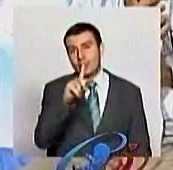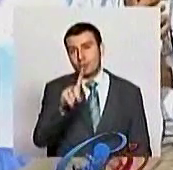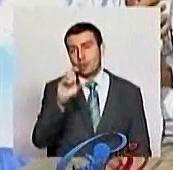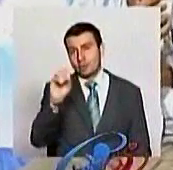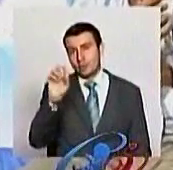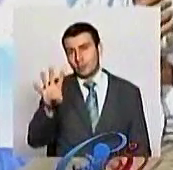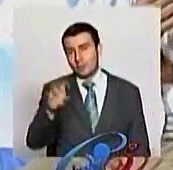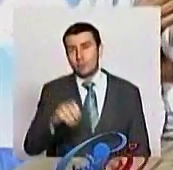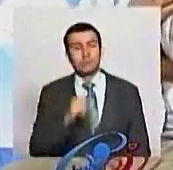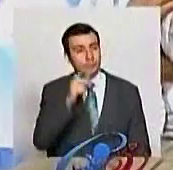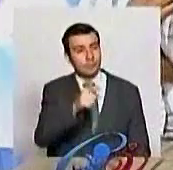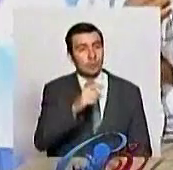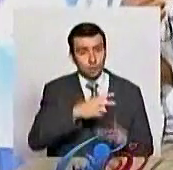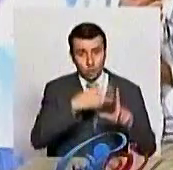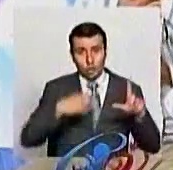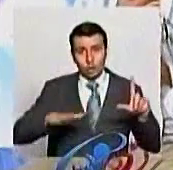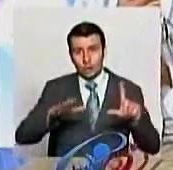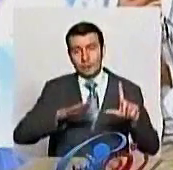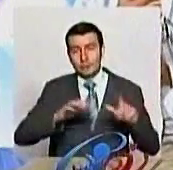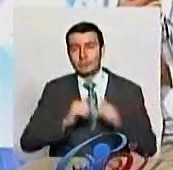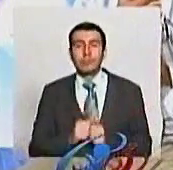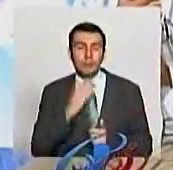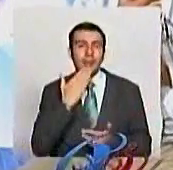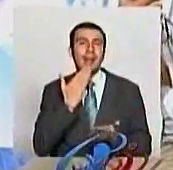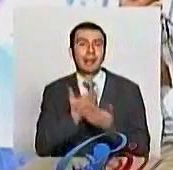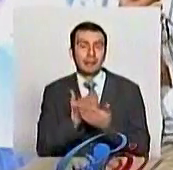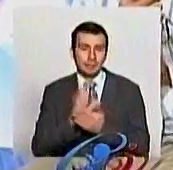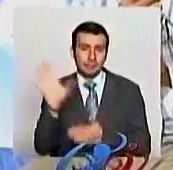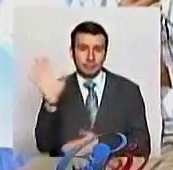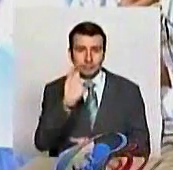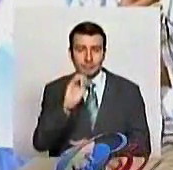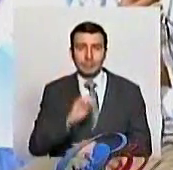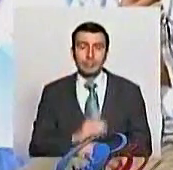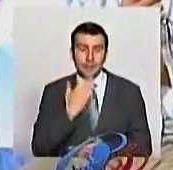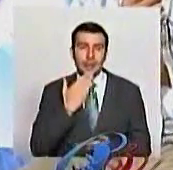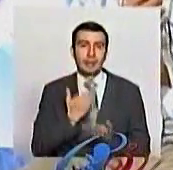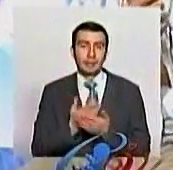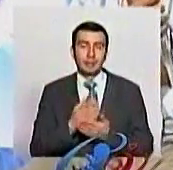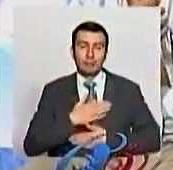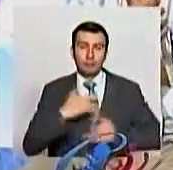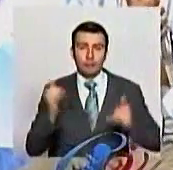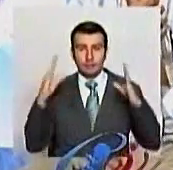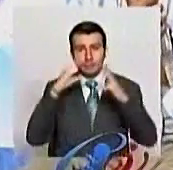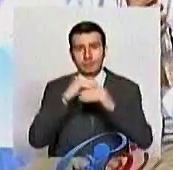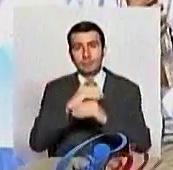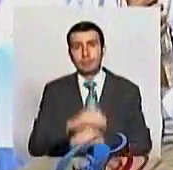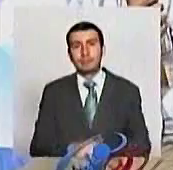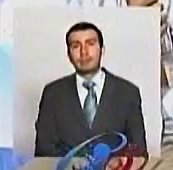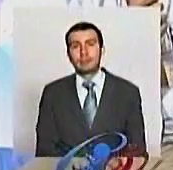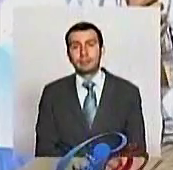330-7104 en Dos Quebradas, en La Pradera. A todos ustedes, muchas gracias. Feliz noche.